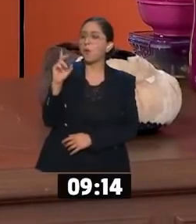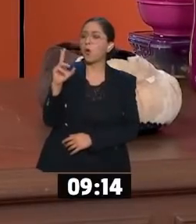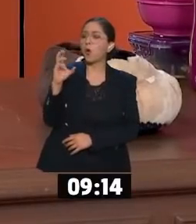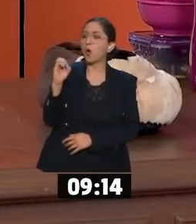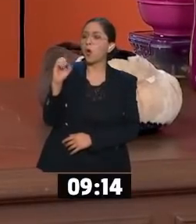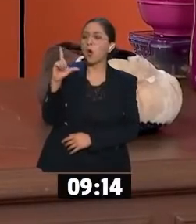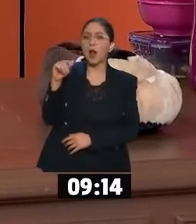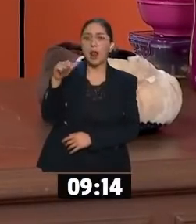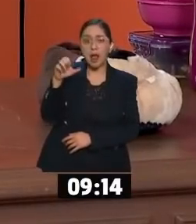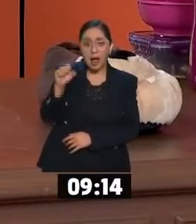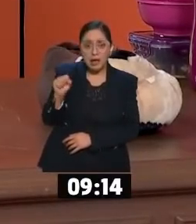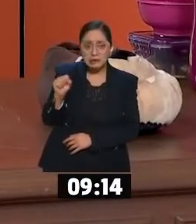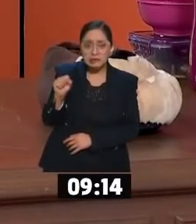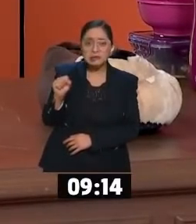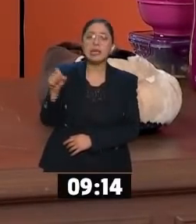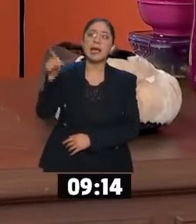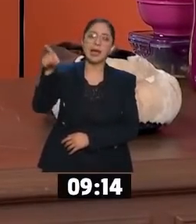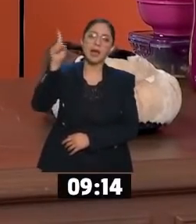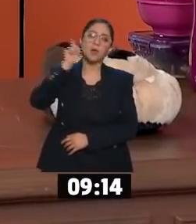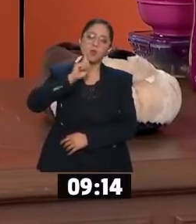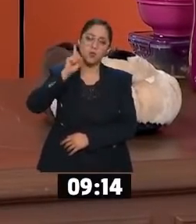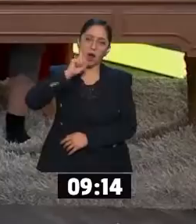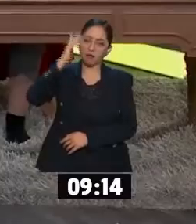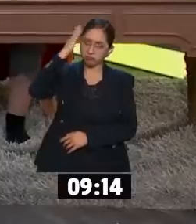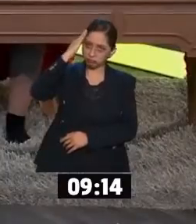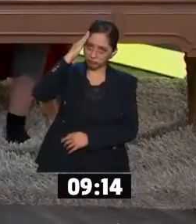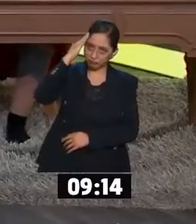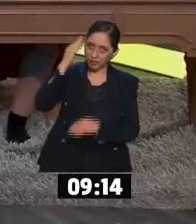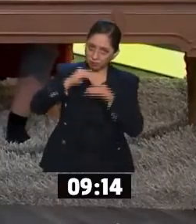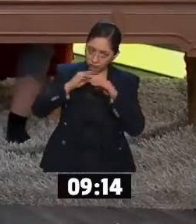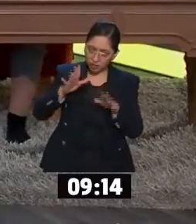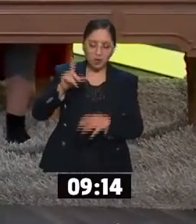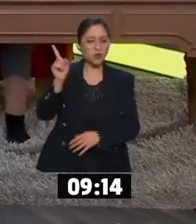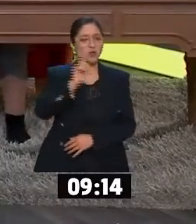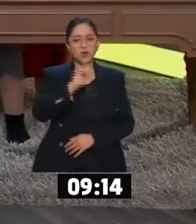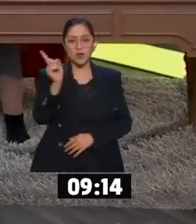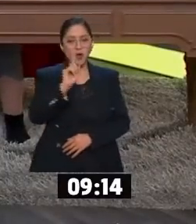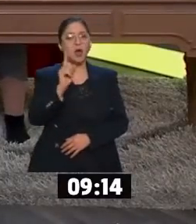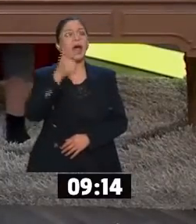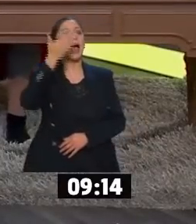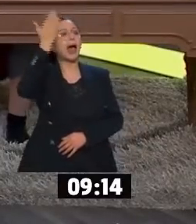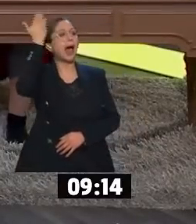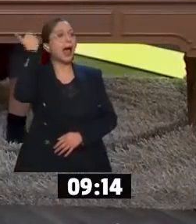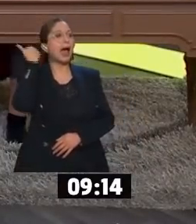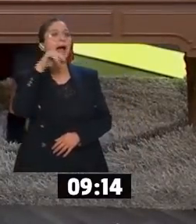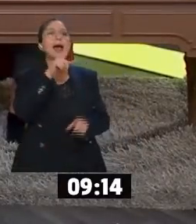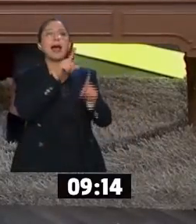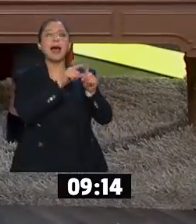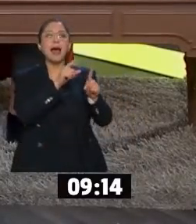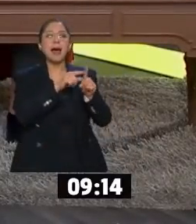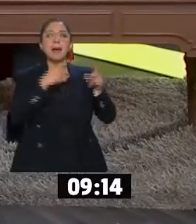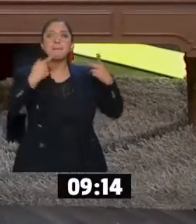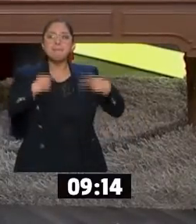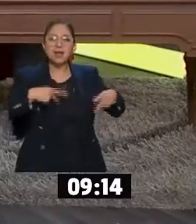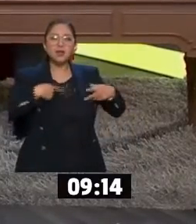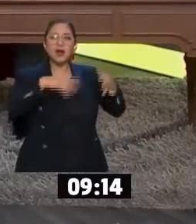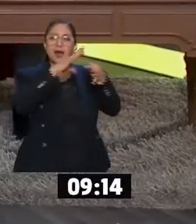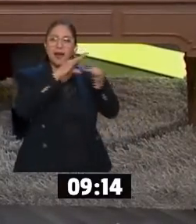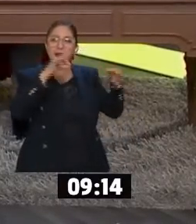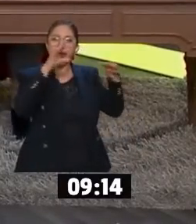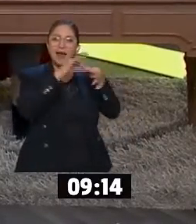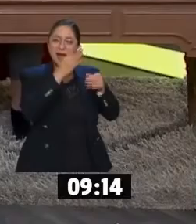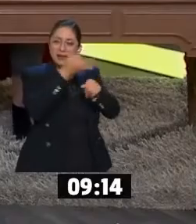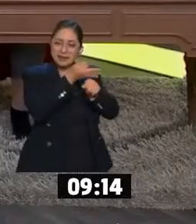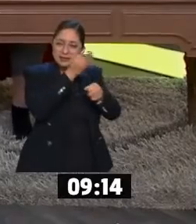principal, pero si uno googlea Borolas, Sí, porque había también un cómico, El excelente Borolas. cómico, el Borolas, que siempre usaba